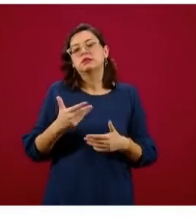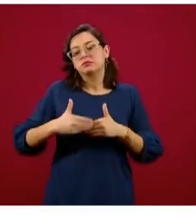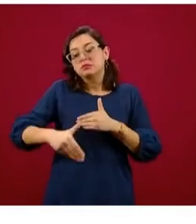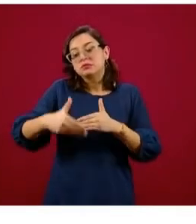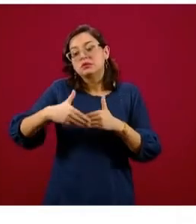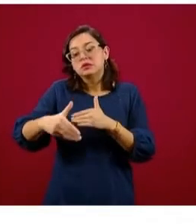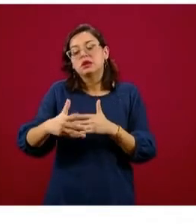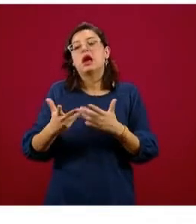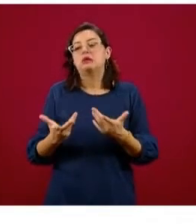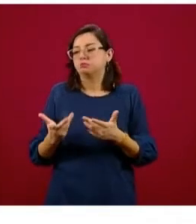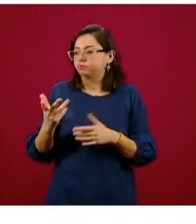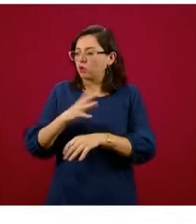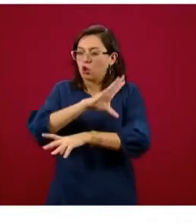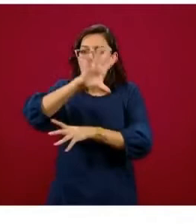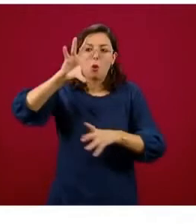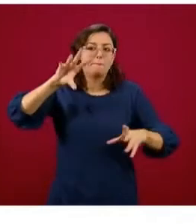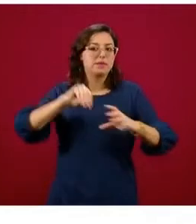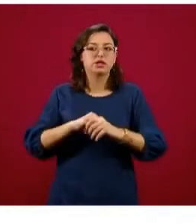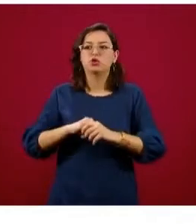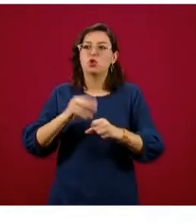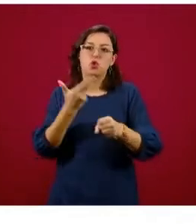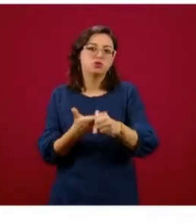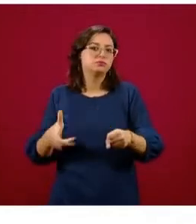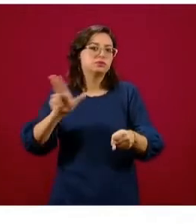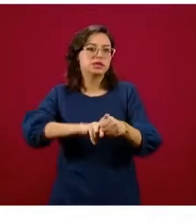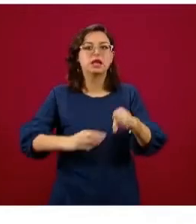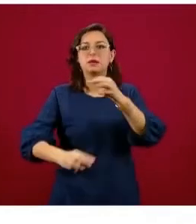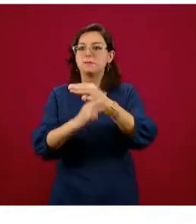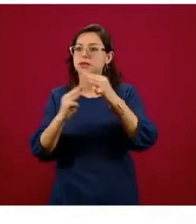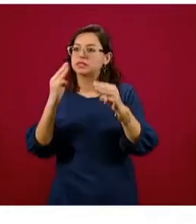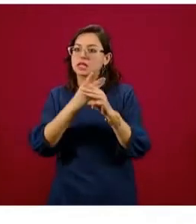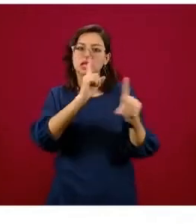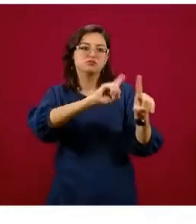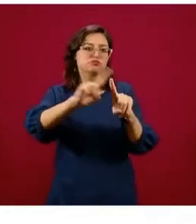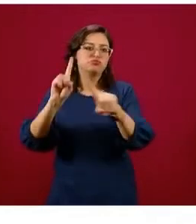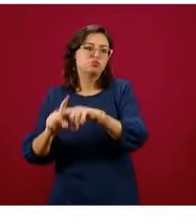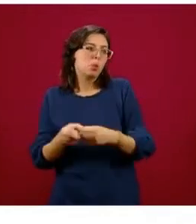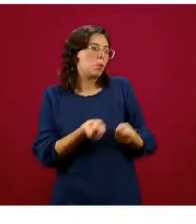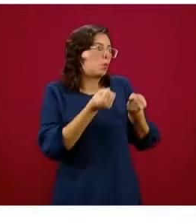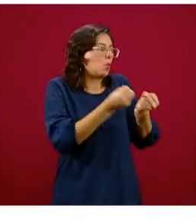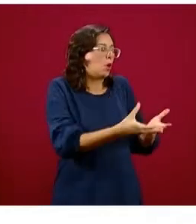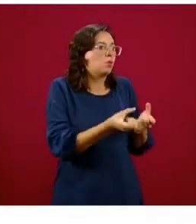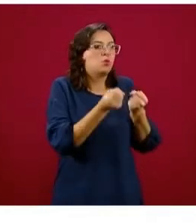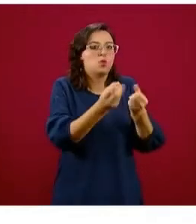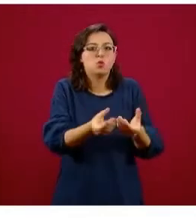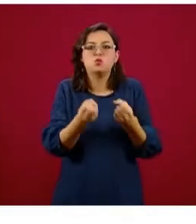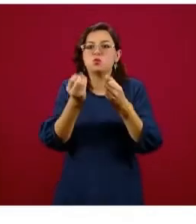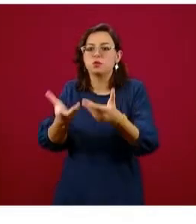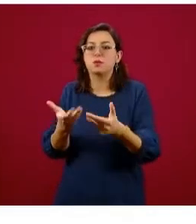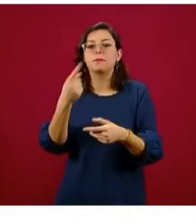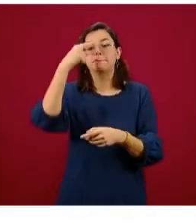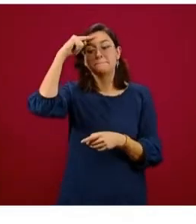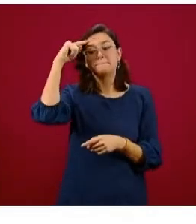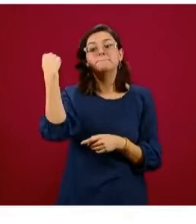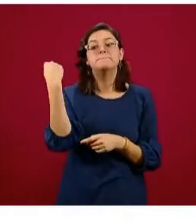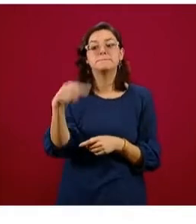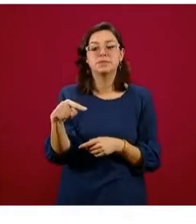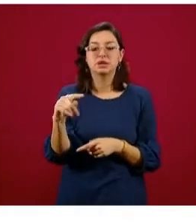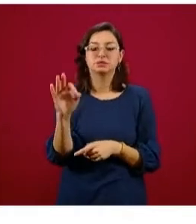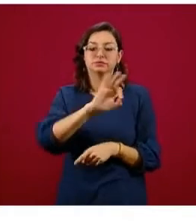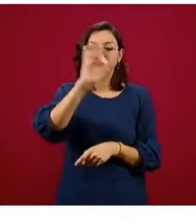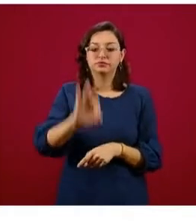y equipamiento, para poder reconvertir hospitales y entonces que nunca este porcentaje de ocupación y